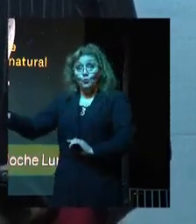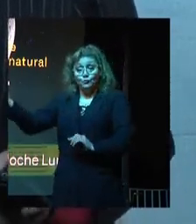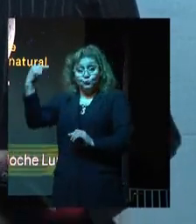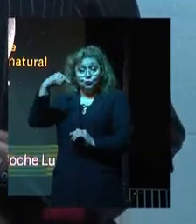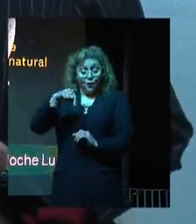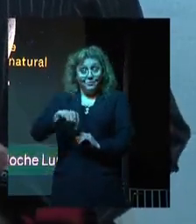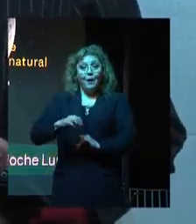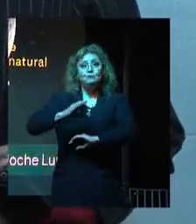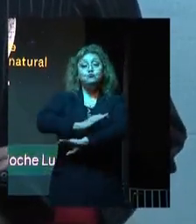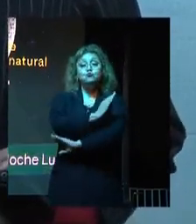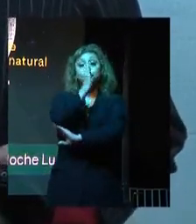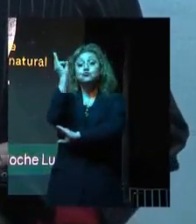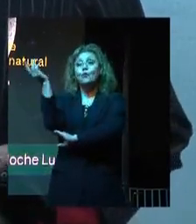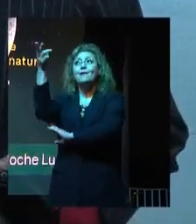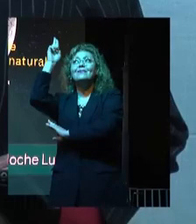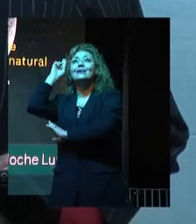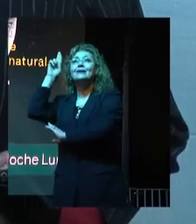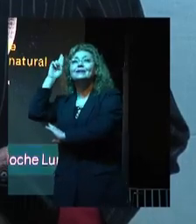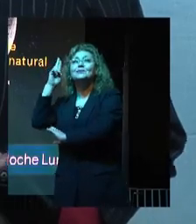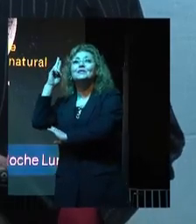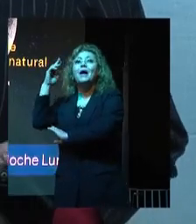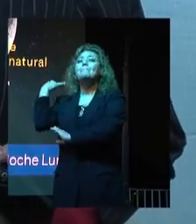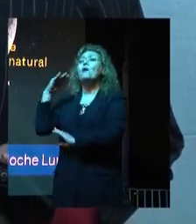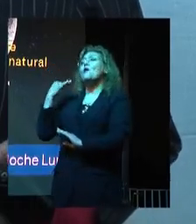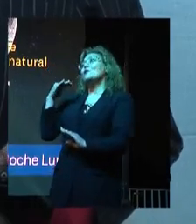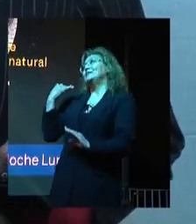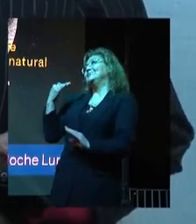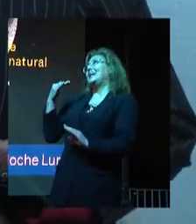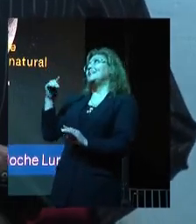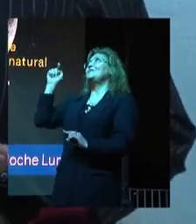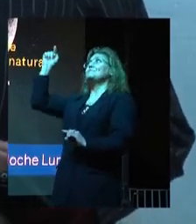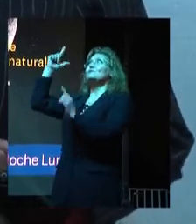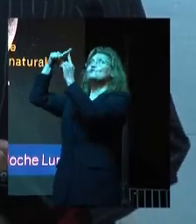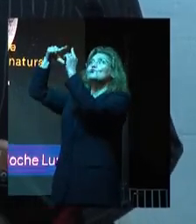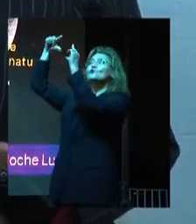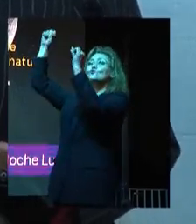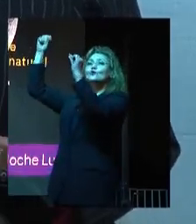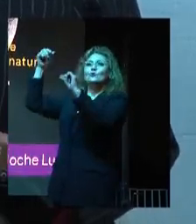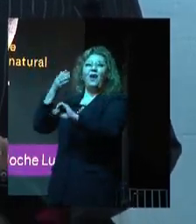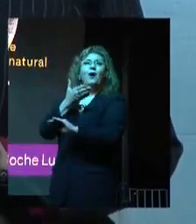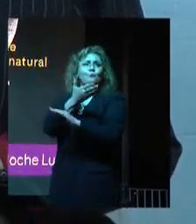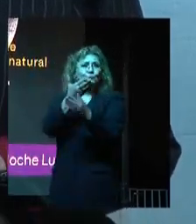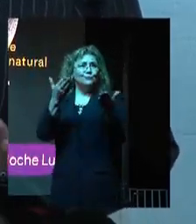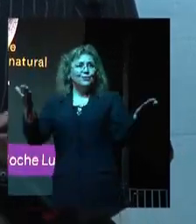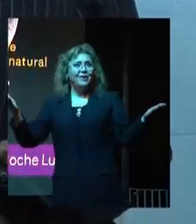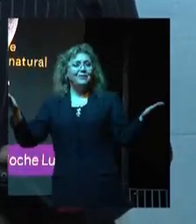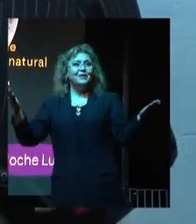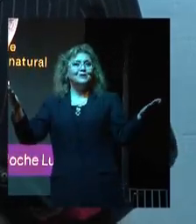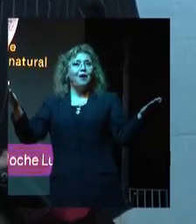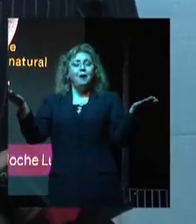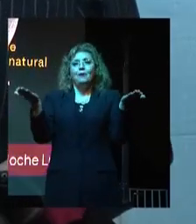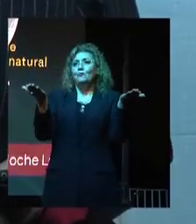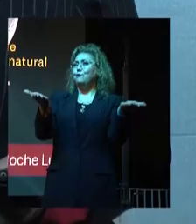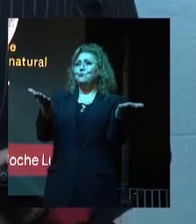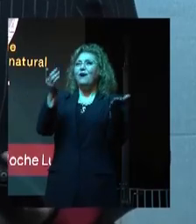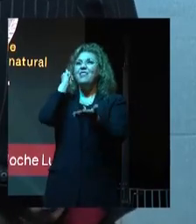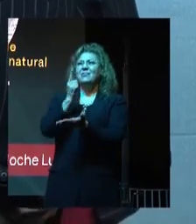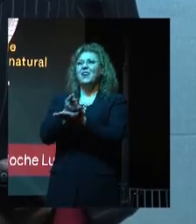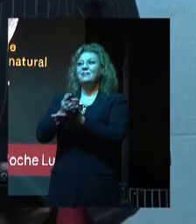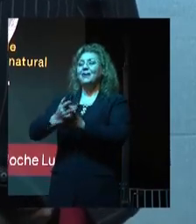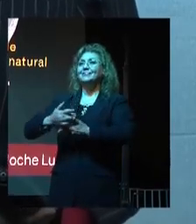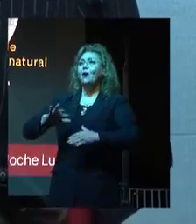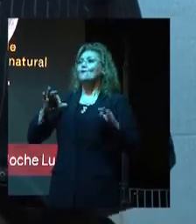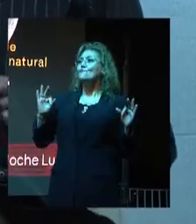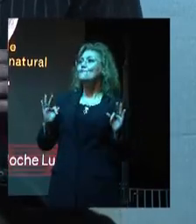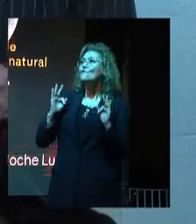increíble jornada para recordar la importancia de este astro. Deberían estar todos muy, muy felices de